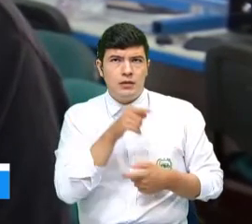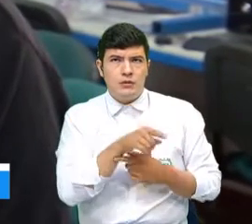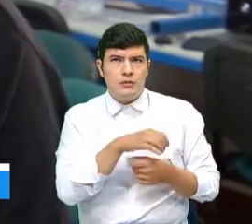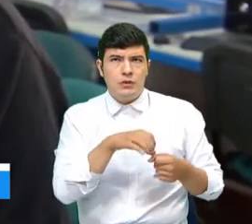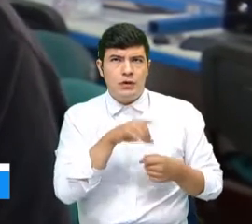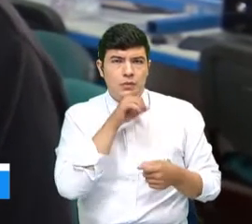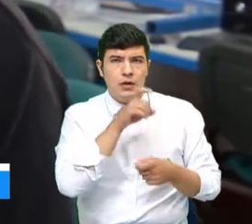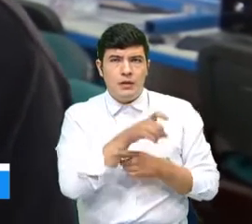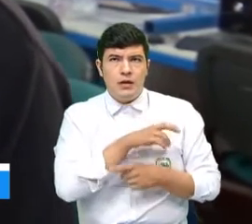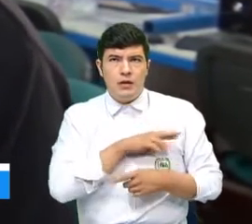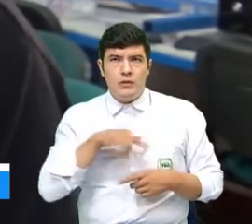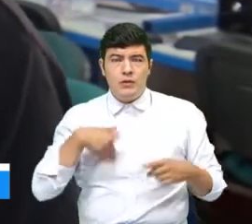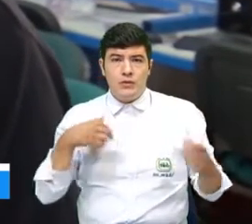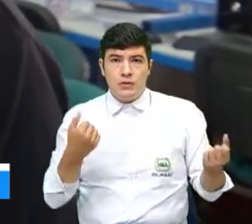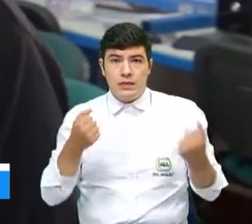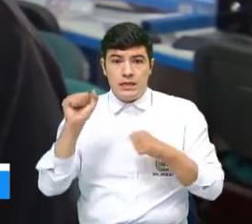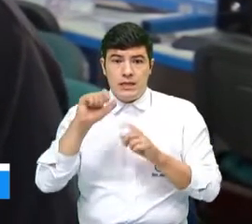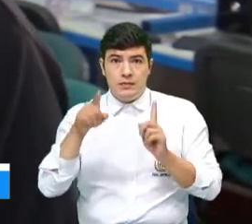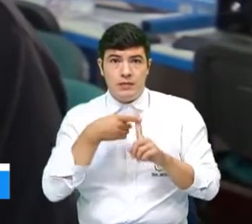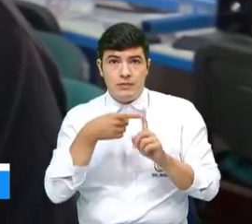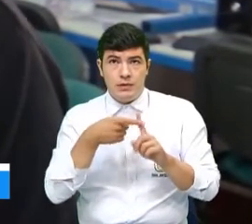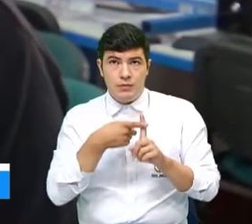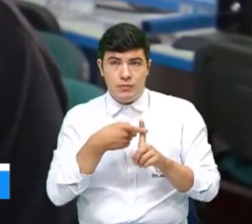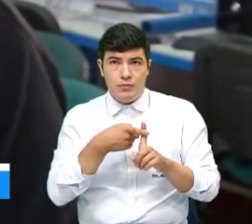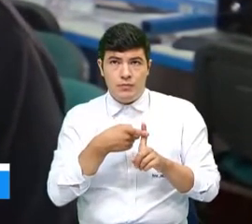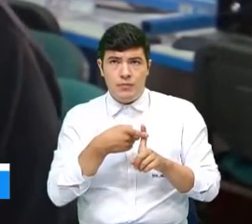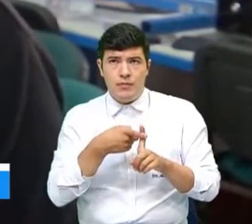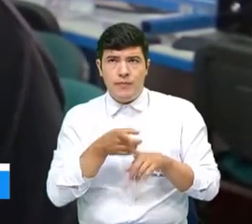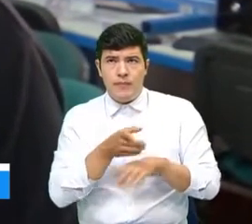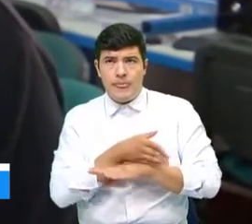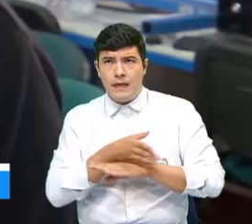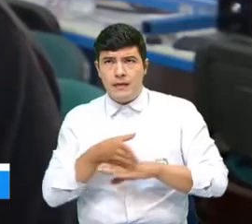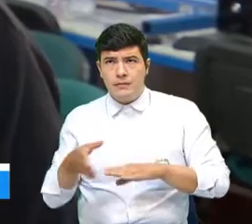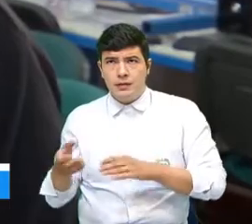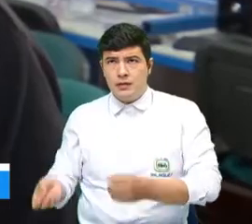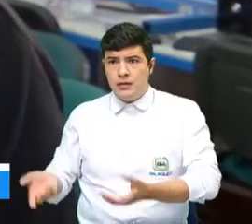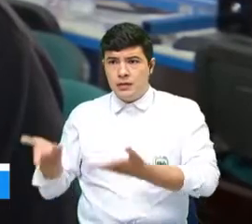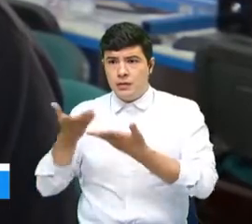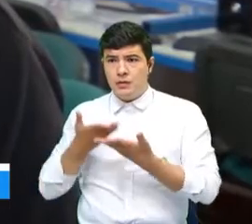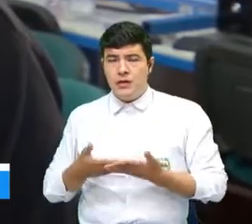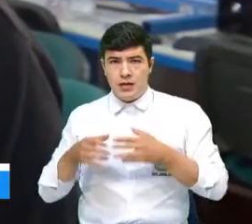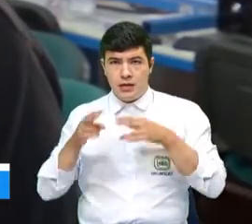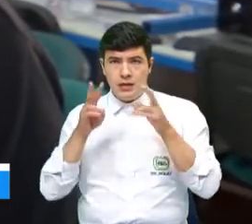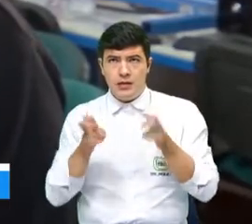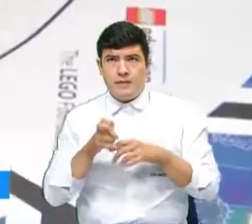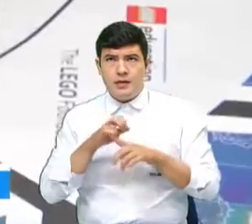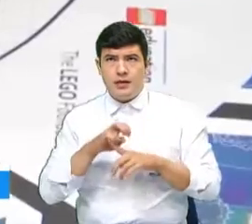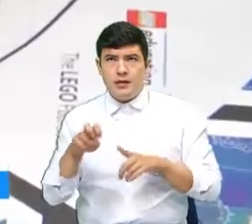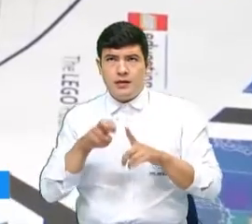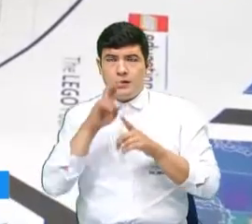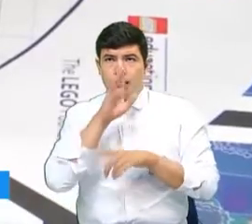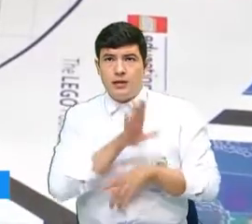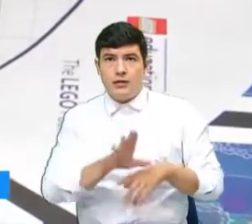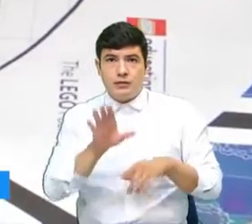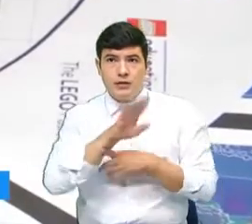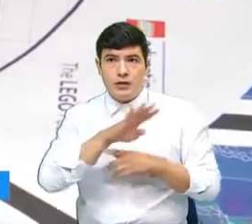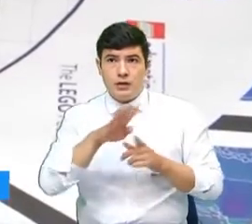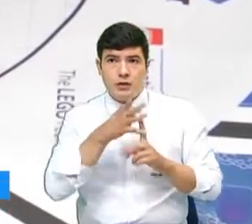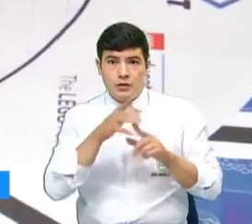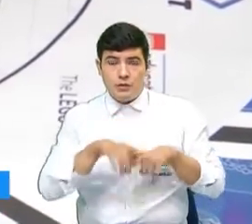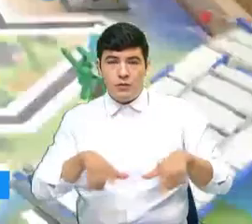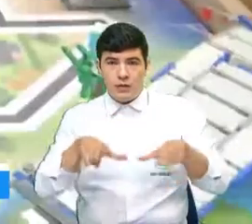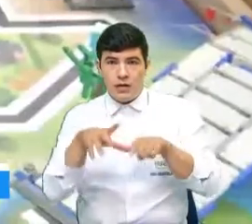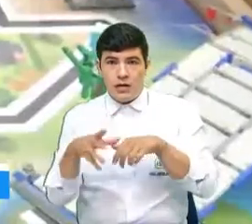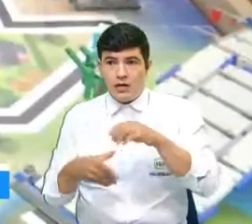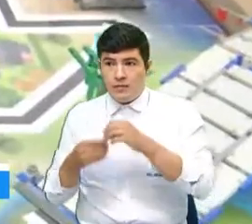ganamos el primer puesto después nos dieron un cupo para la parte de la nacional de los cuales obtenemos el cuarto puesto y